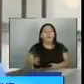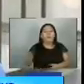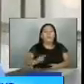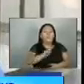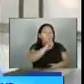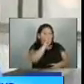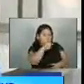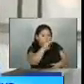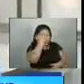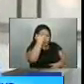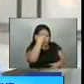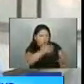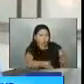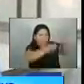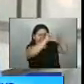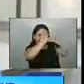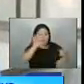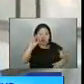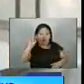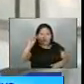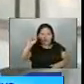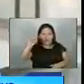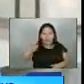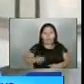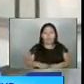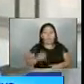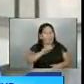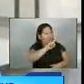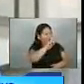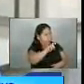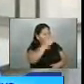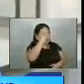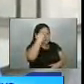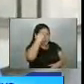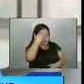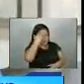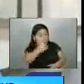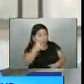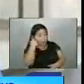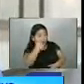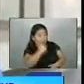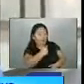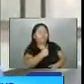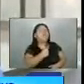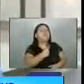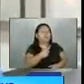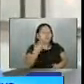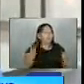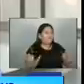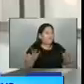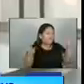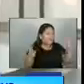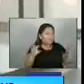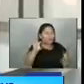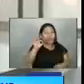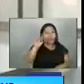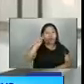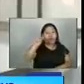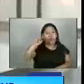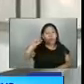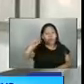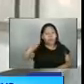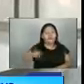usted acerca de esa institución? No. ¿Considera que es importante que las personas conozcan más acerca del FONAPI y de los